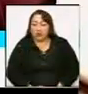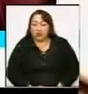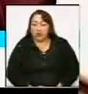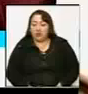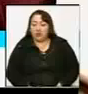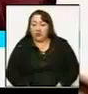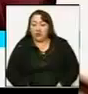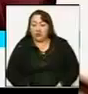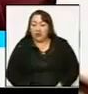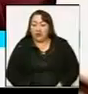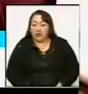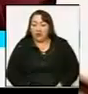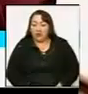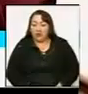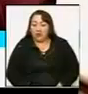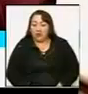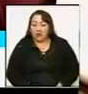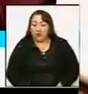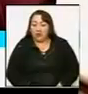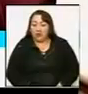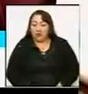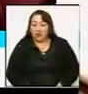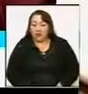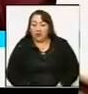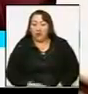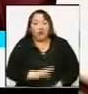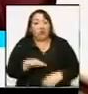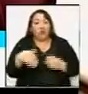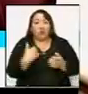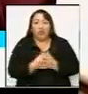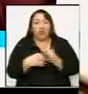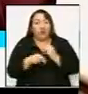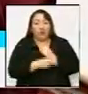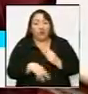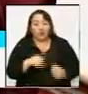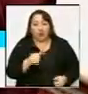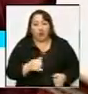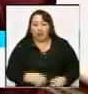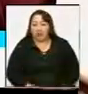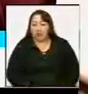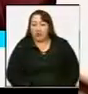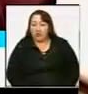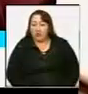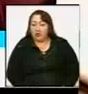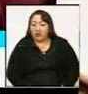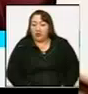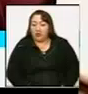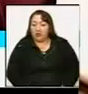Permanentes. No es verdad que hay en 8 regiones, hay en todo el país. Ahora,